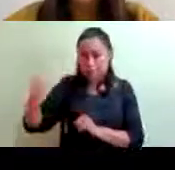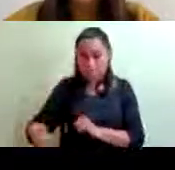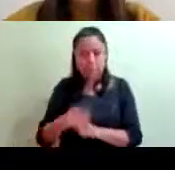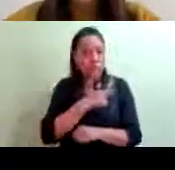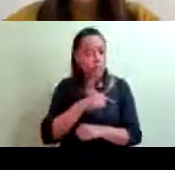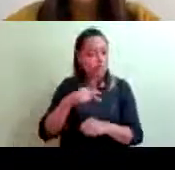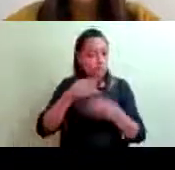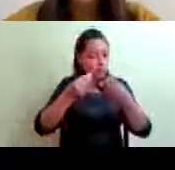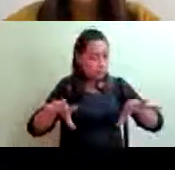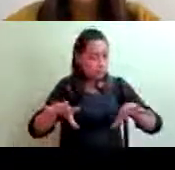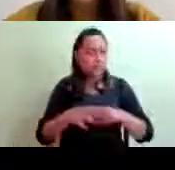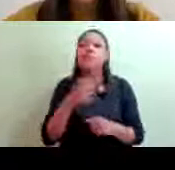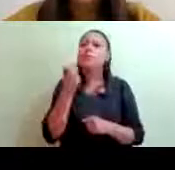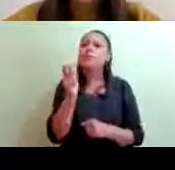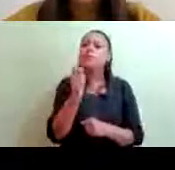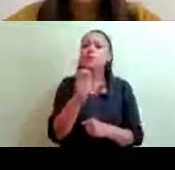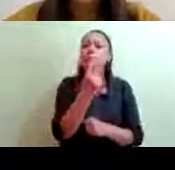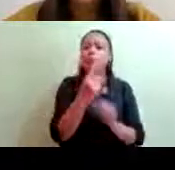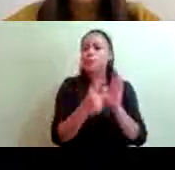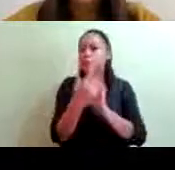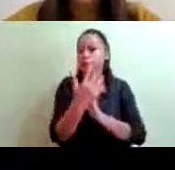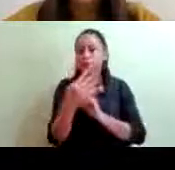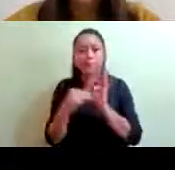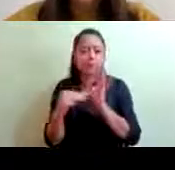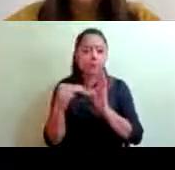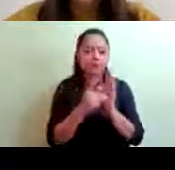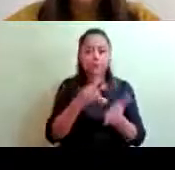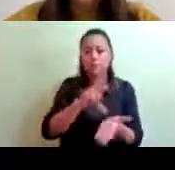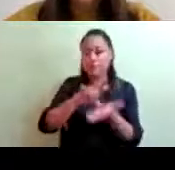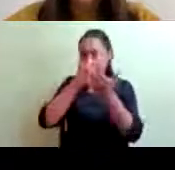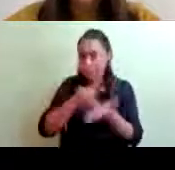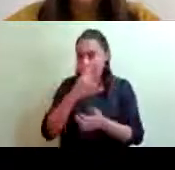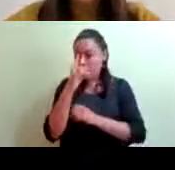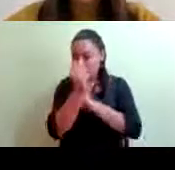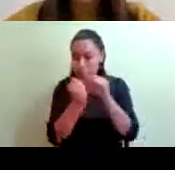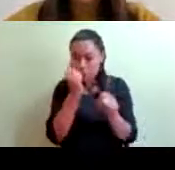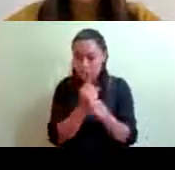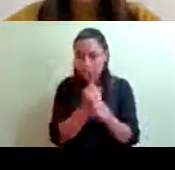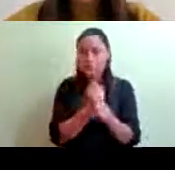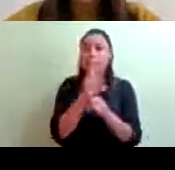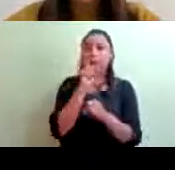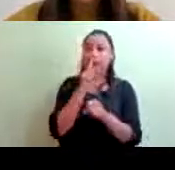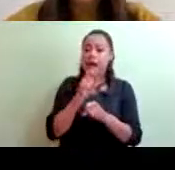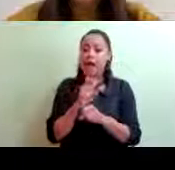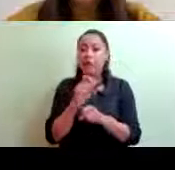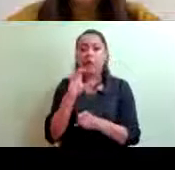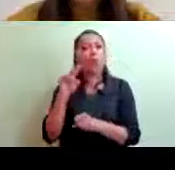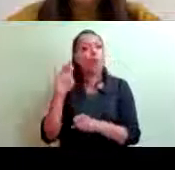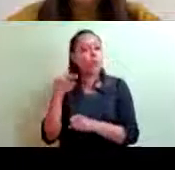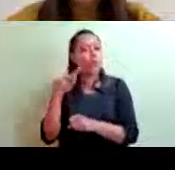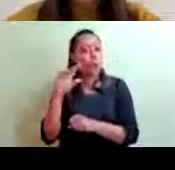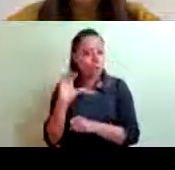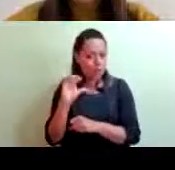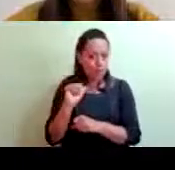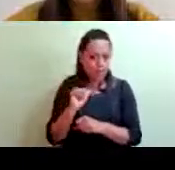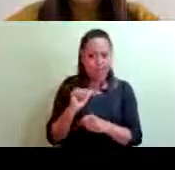esto equivale a la merma de 2.5 millones de litros anuales en la recarga de los acuíferos de la cuenca del Valle de México. Entonces,